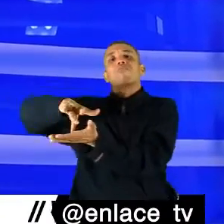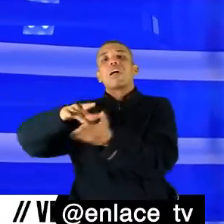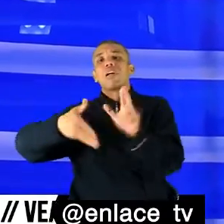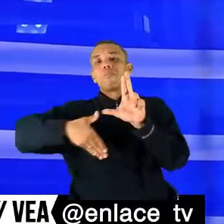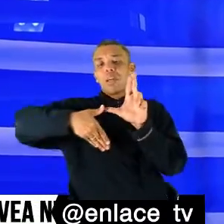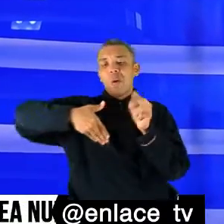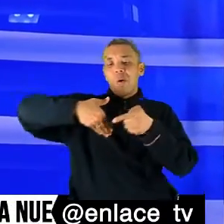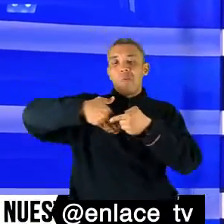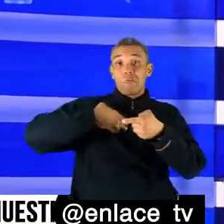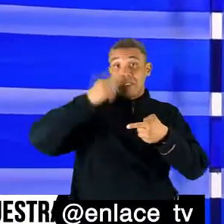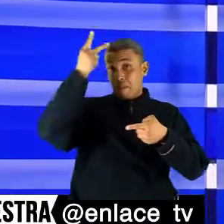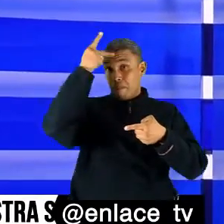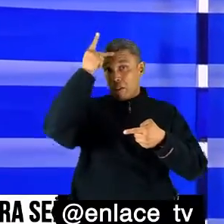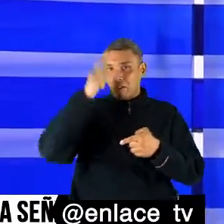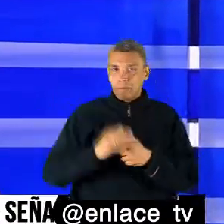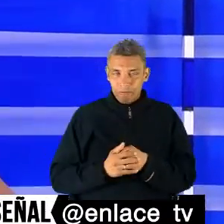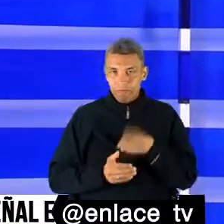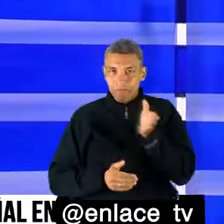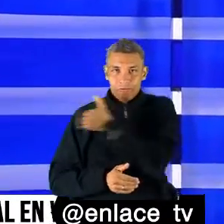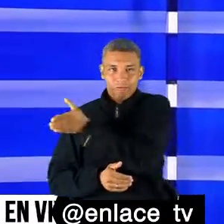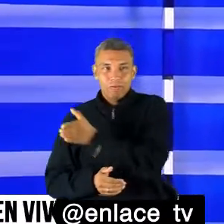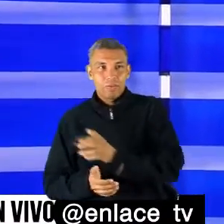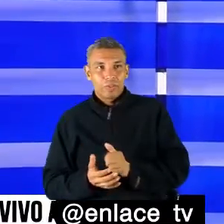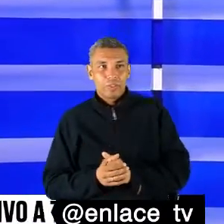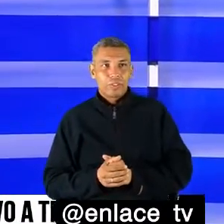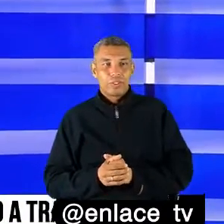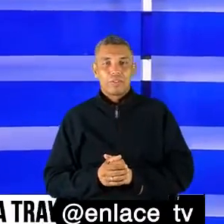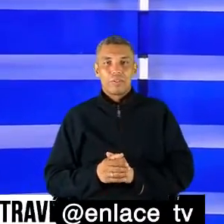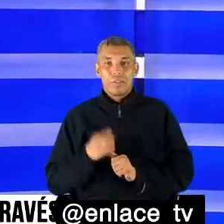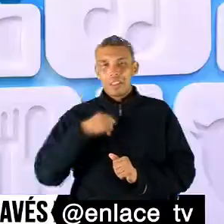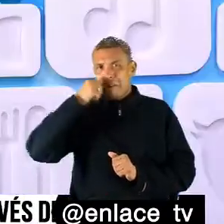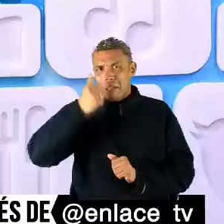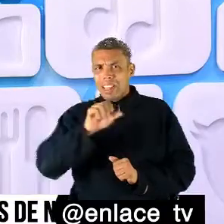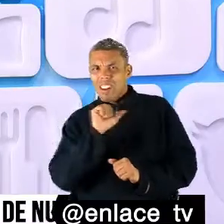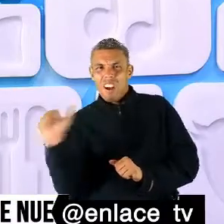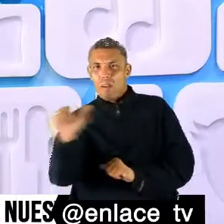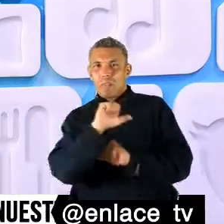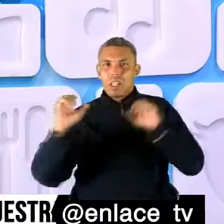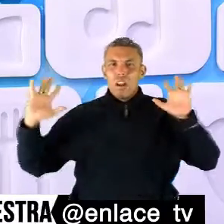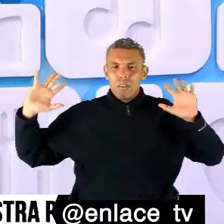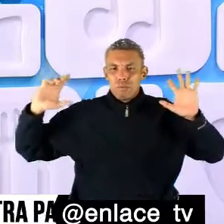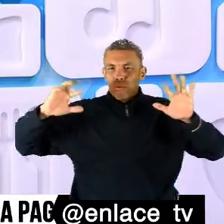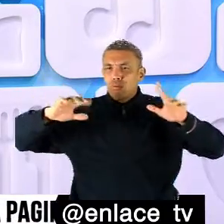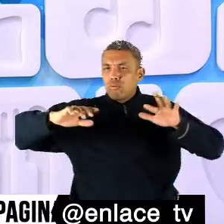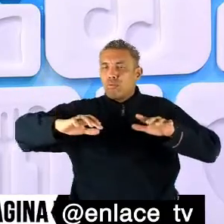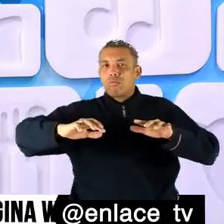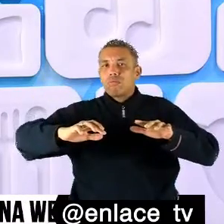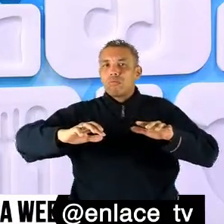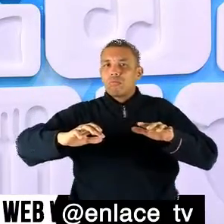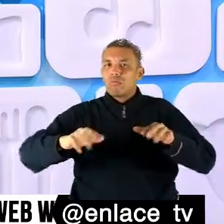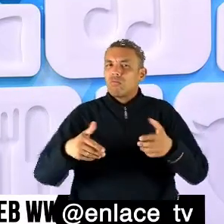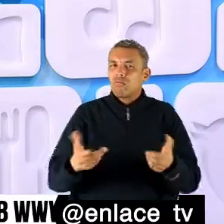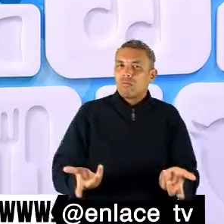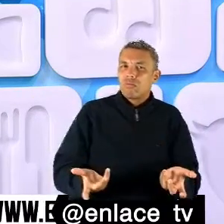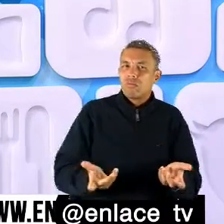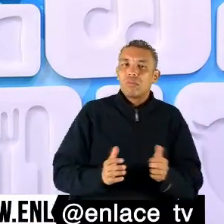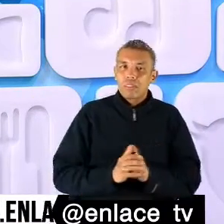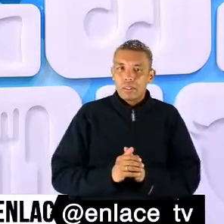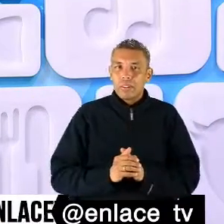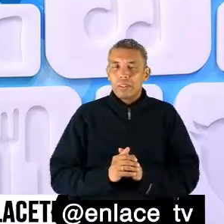Mañana sesionará el segundo Consejo Consultivo de Mujeres. La jornada se desarrollará en la Oficina Asesora de Paz